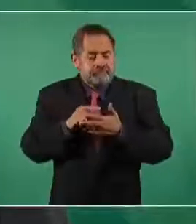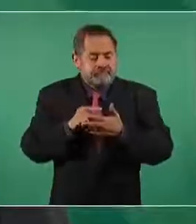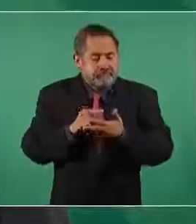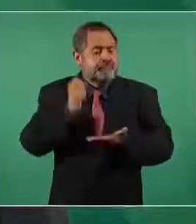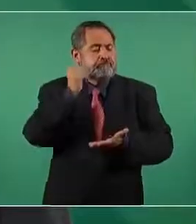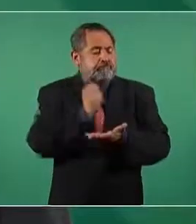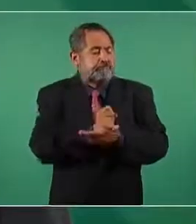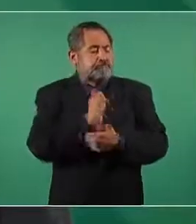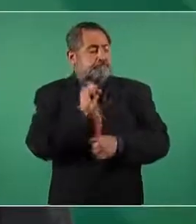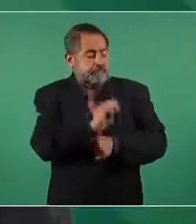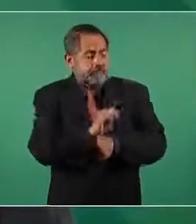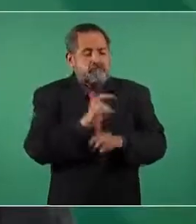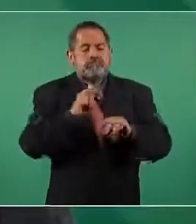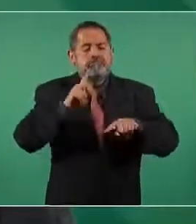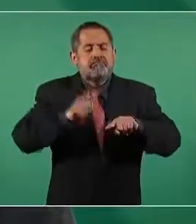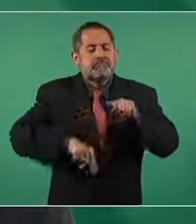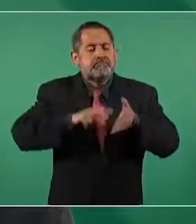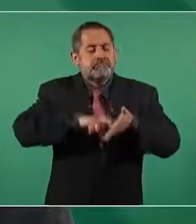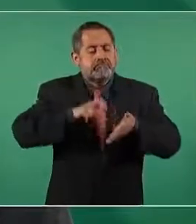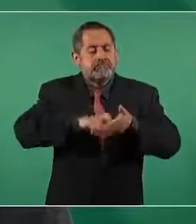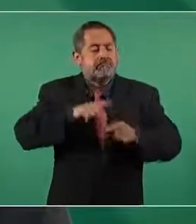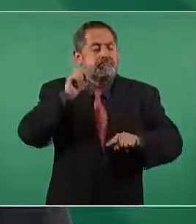de aprobar el presupuesto público.